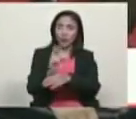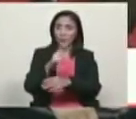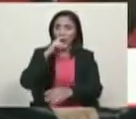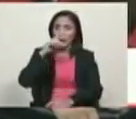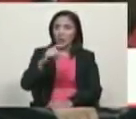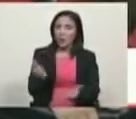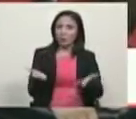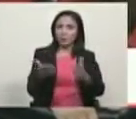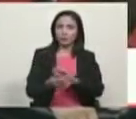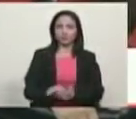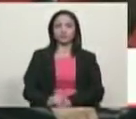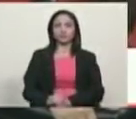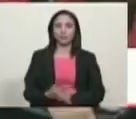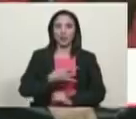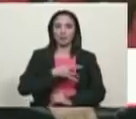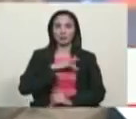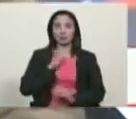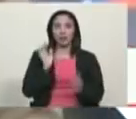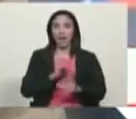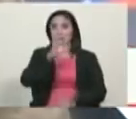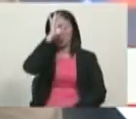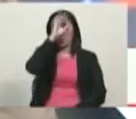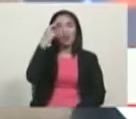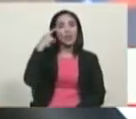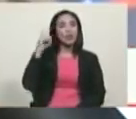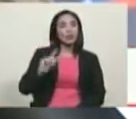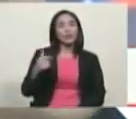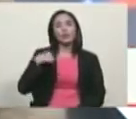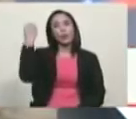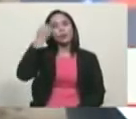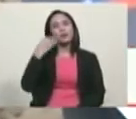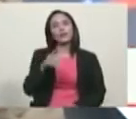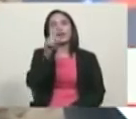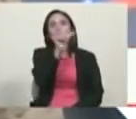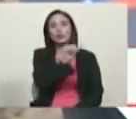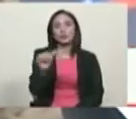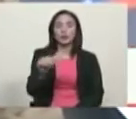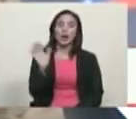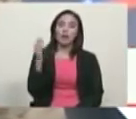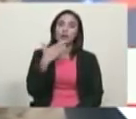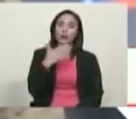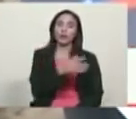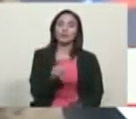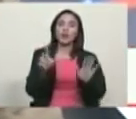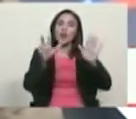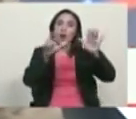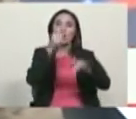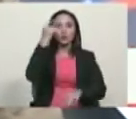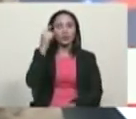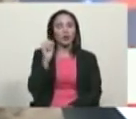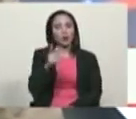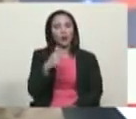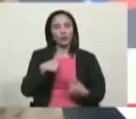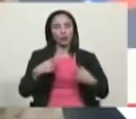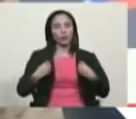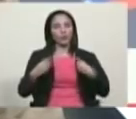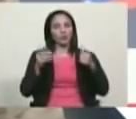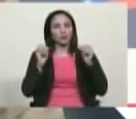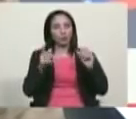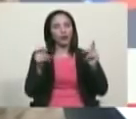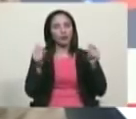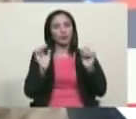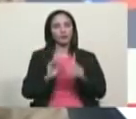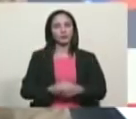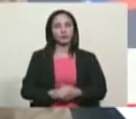8. Ah, ok. No sabía, yo creían que era 7. Gracias, Pedro Sánchez, por darme un día más. Me salvaste la vida, Pedrito.